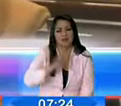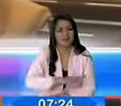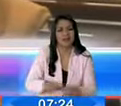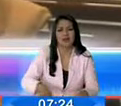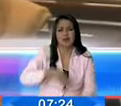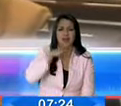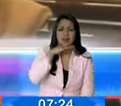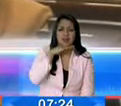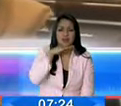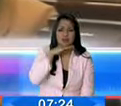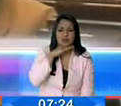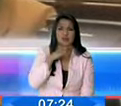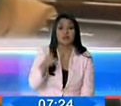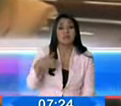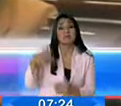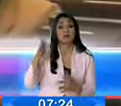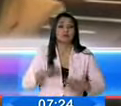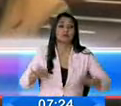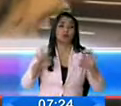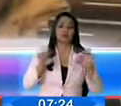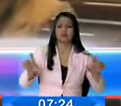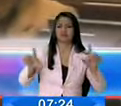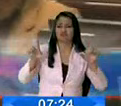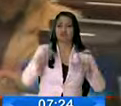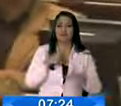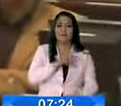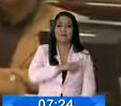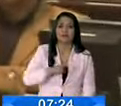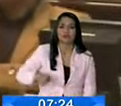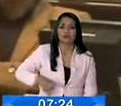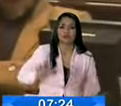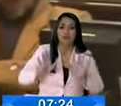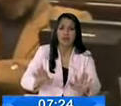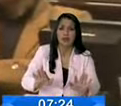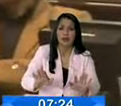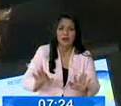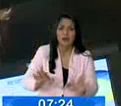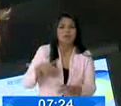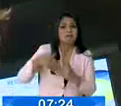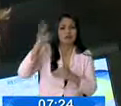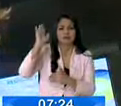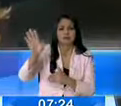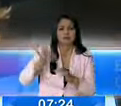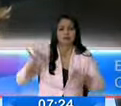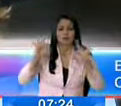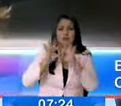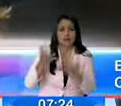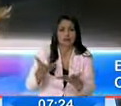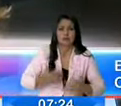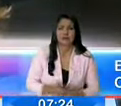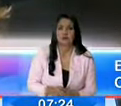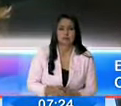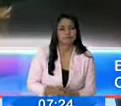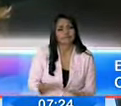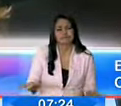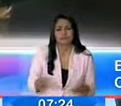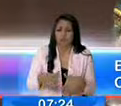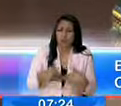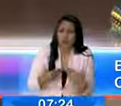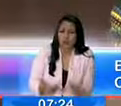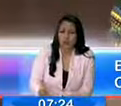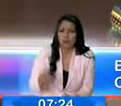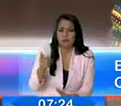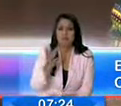que pone por delante sus aspiraciones personales y sus vanidades. Decían que era impresentable que la canciller